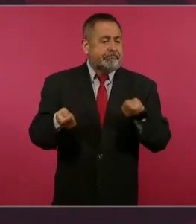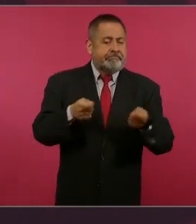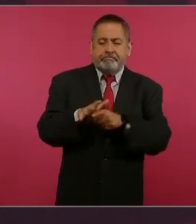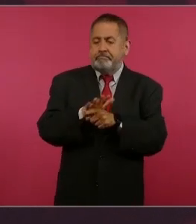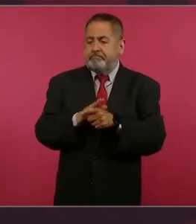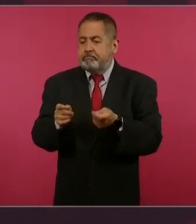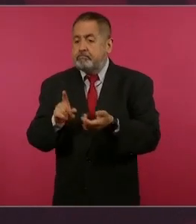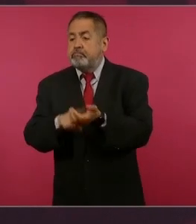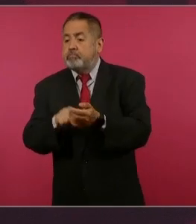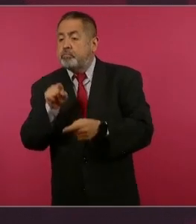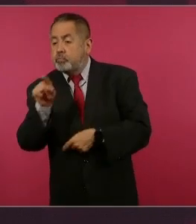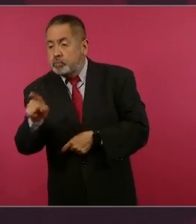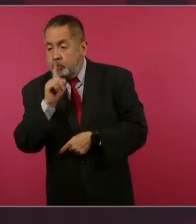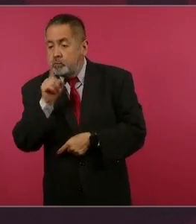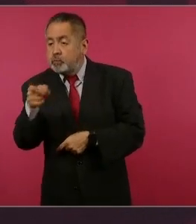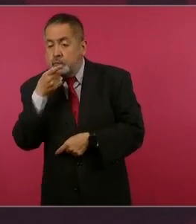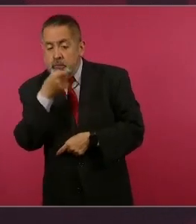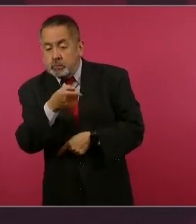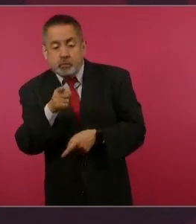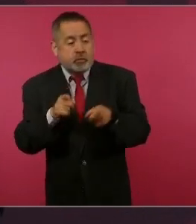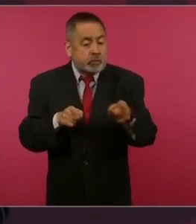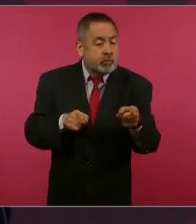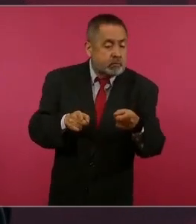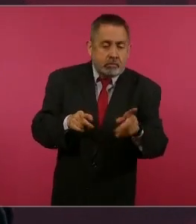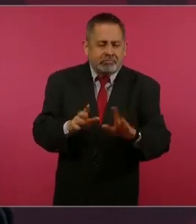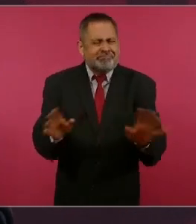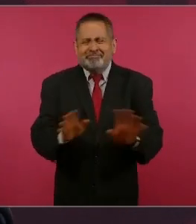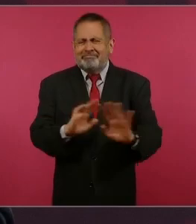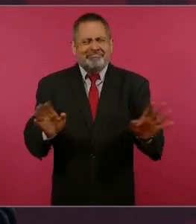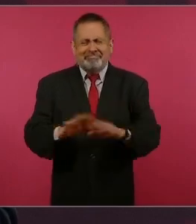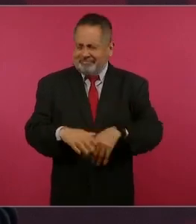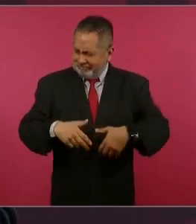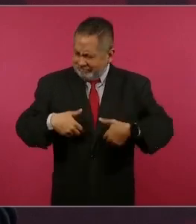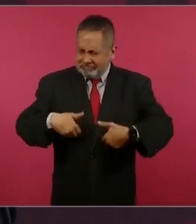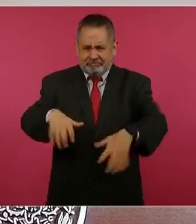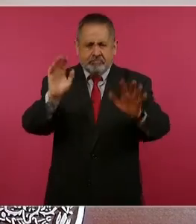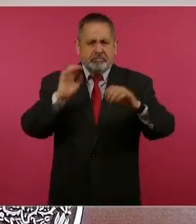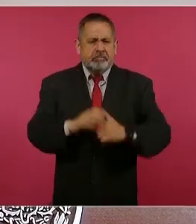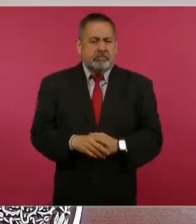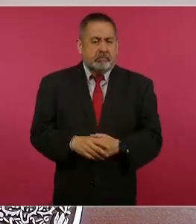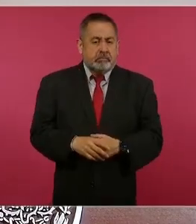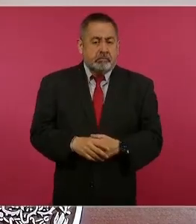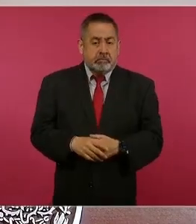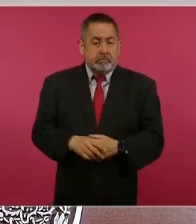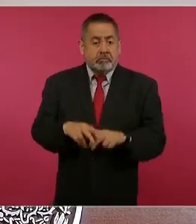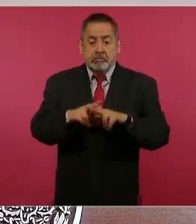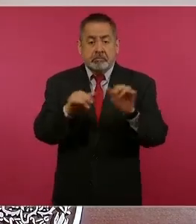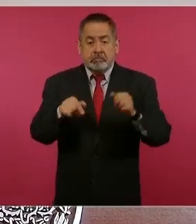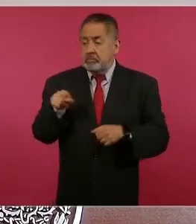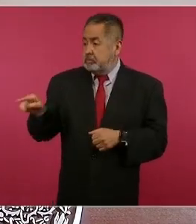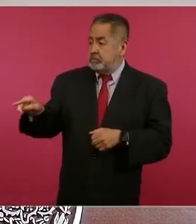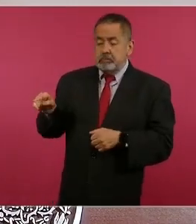manipulación y que incluso ni nosotros